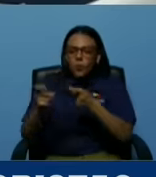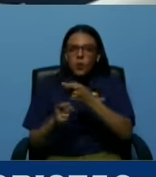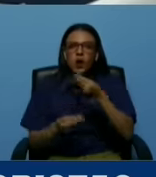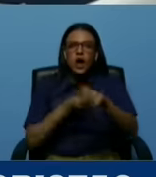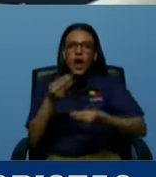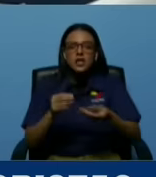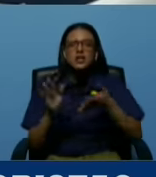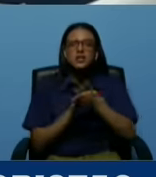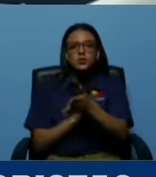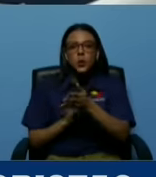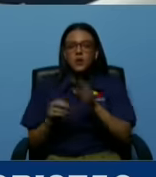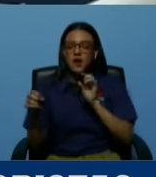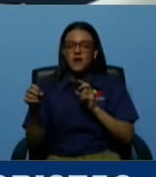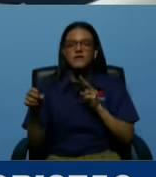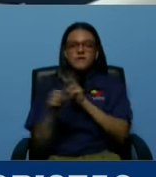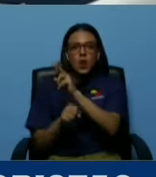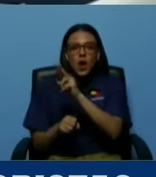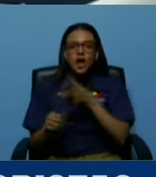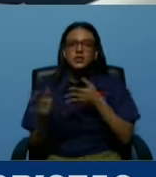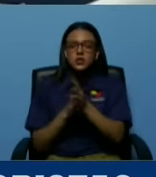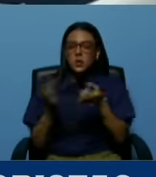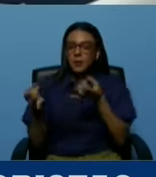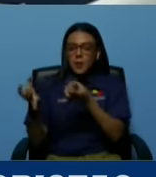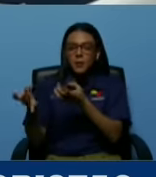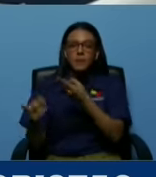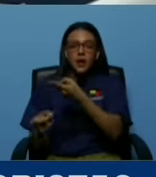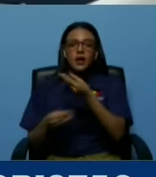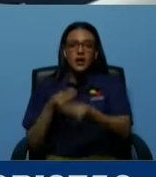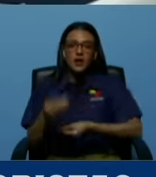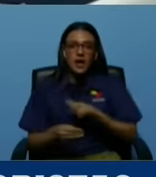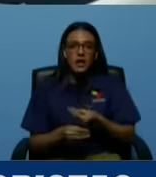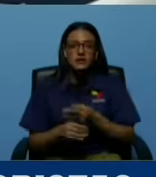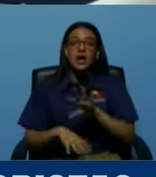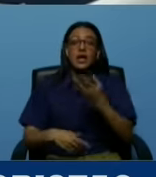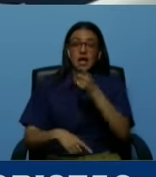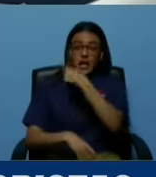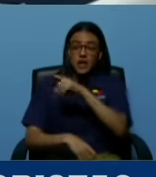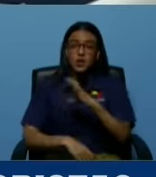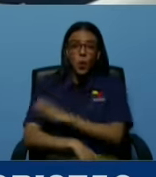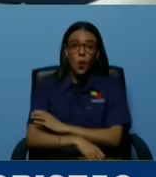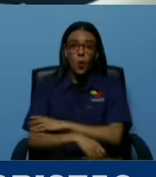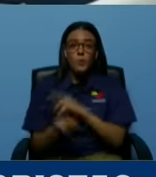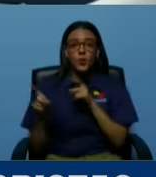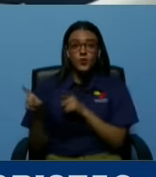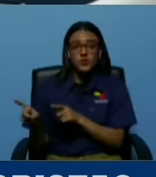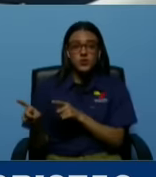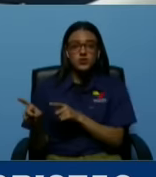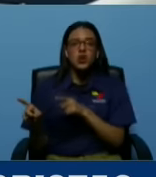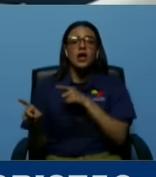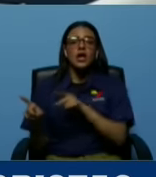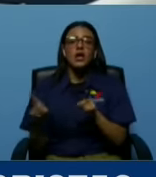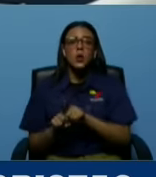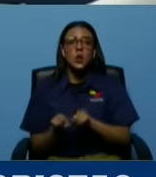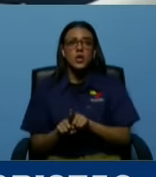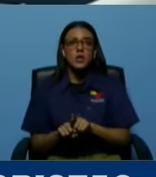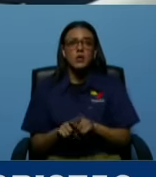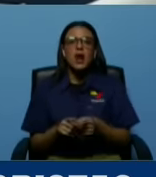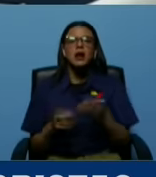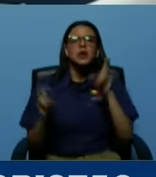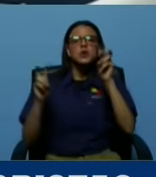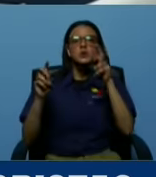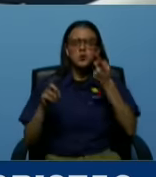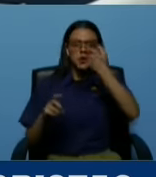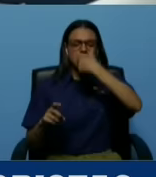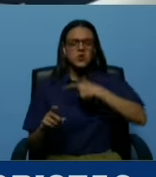acciones criminales que afortunadamente, para bien incluso del sector opositor, que siendo moderado, que siendo democrático,